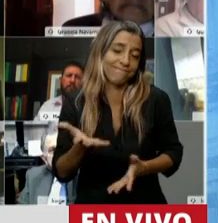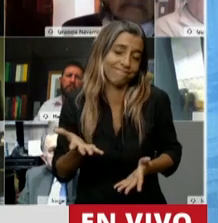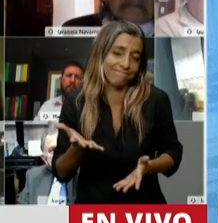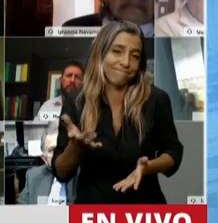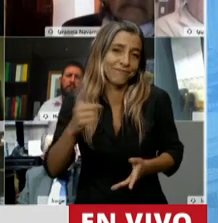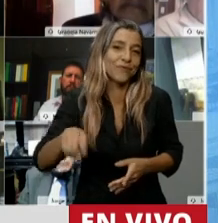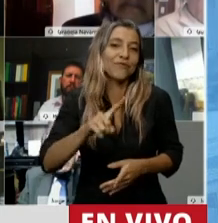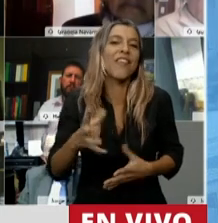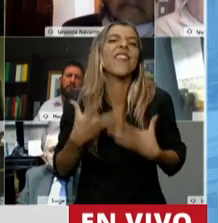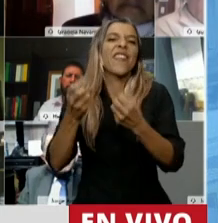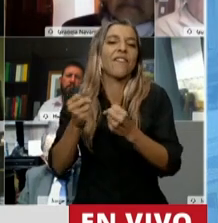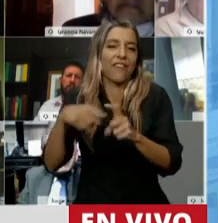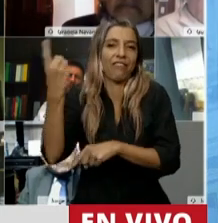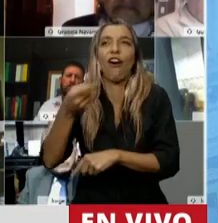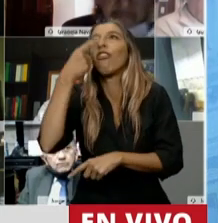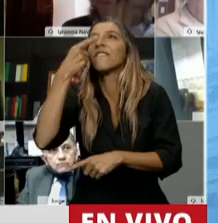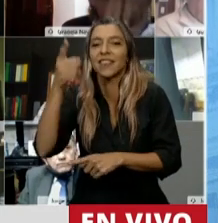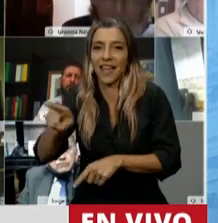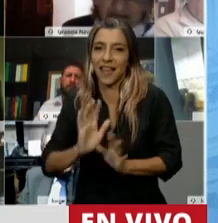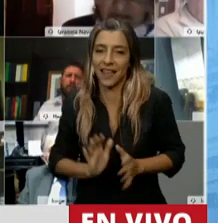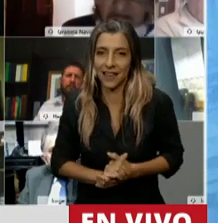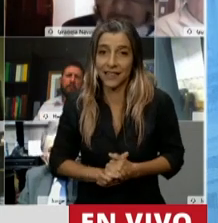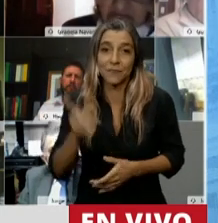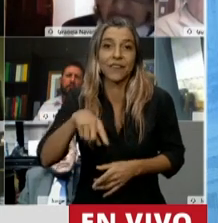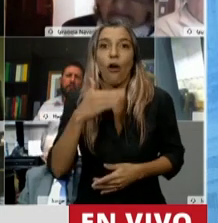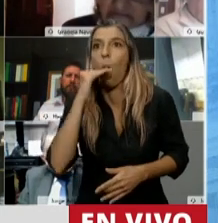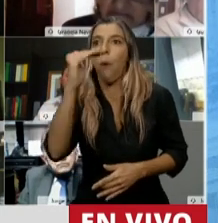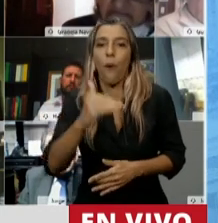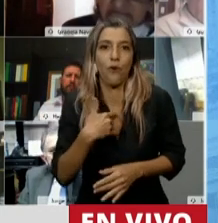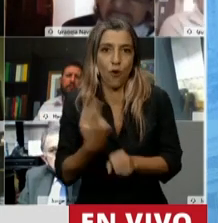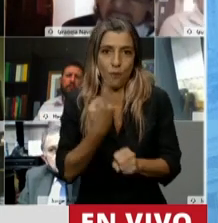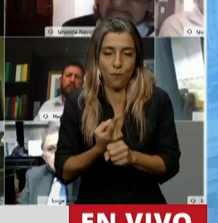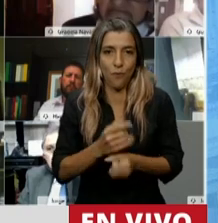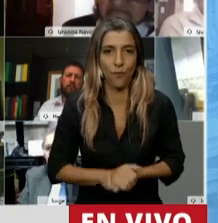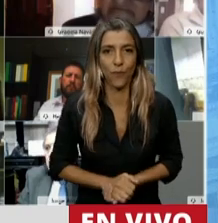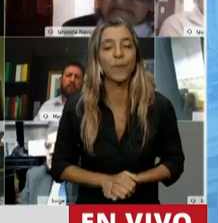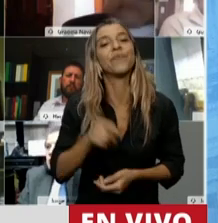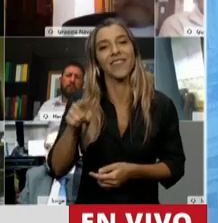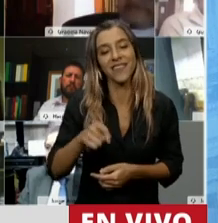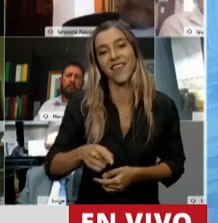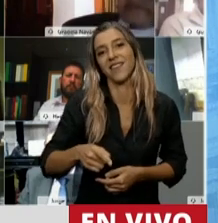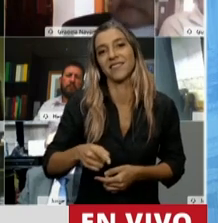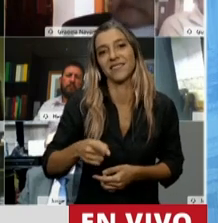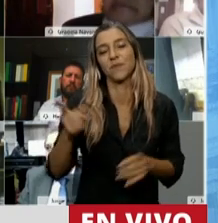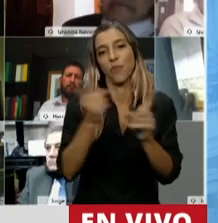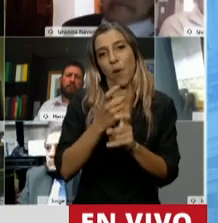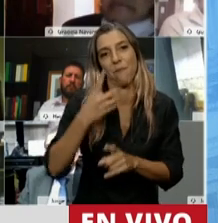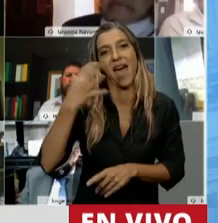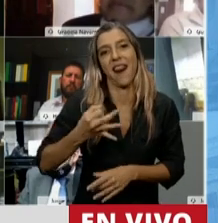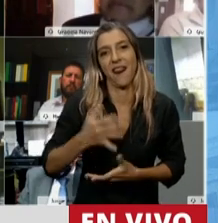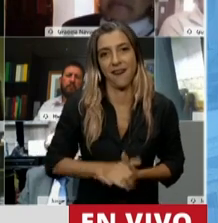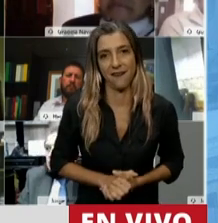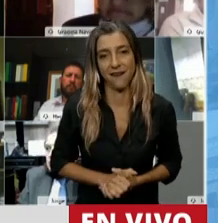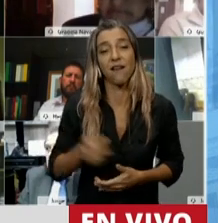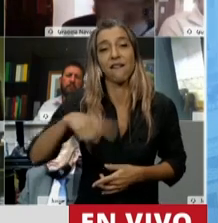sino que están defendiendo otros intereses. Y no lo pueden decir. Y ese es el verdadero problema. Defienden